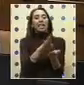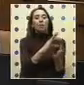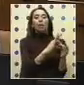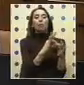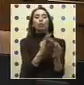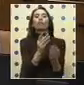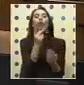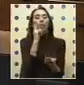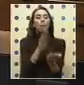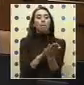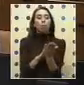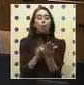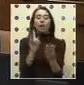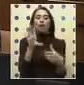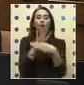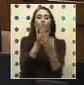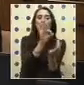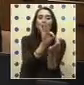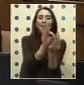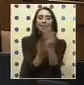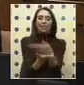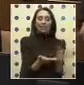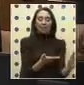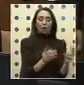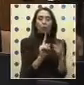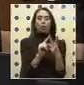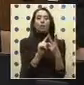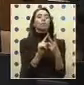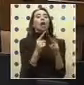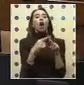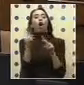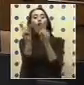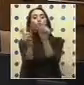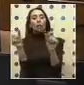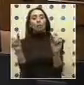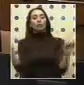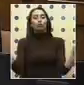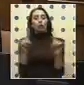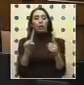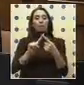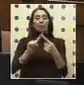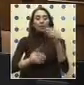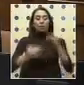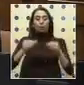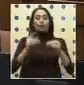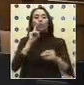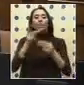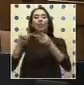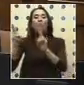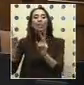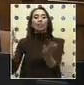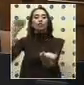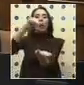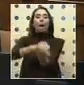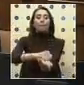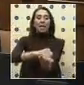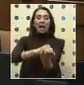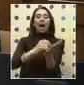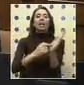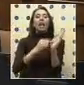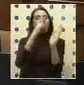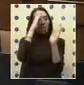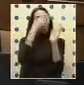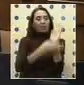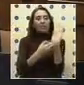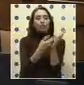de exclusión de prueba de impertinencia, a ampliar a otros intervinientes del proceso el derecho a recurrir contra la resolución que